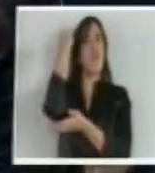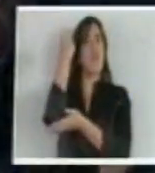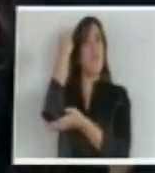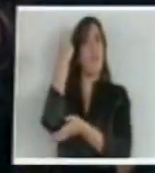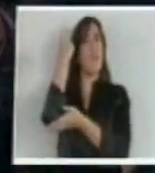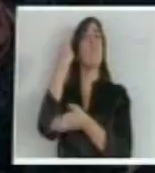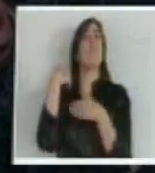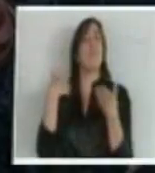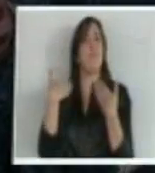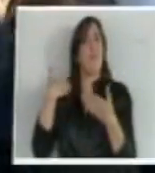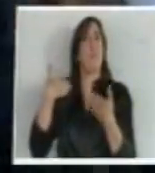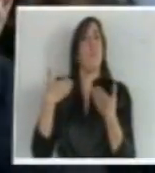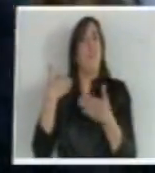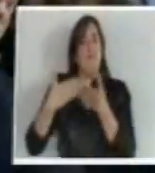permita